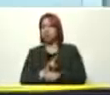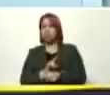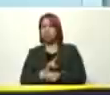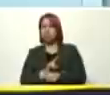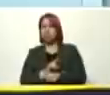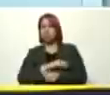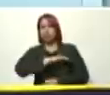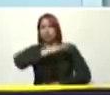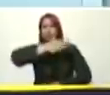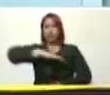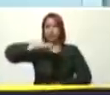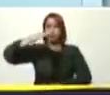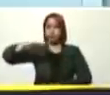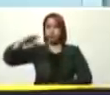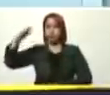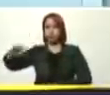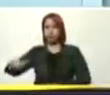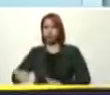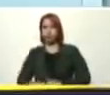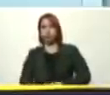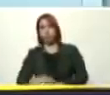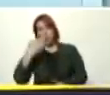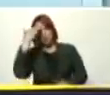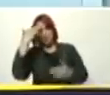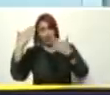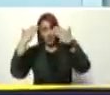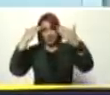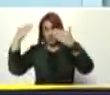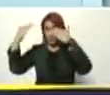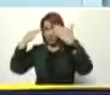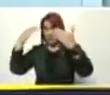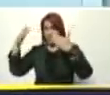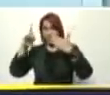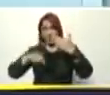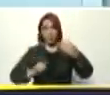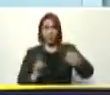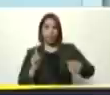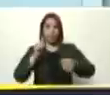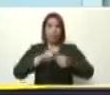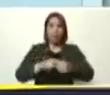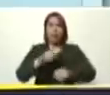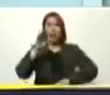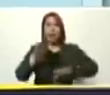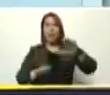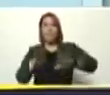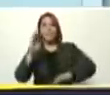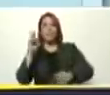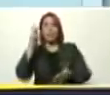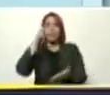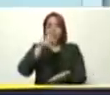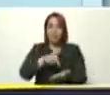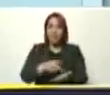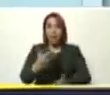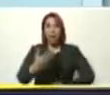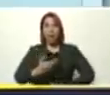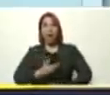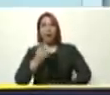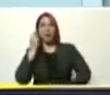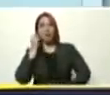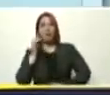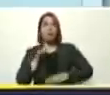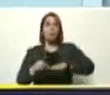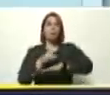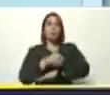las montañas. La saludo de antemano y que se incorpore apenas llegue la alcaldesa del municipio Valera.